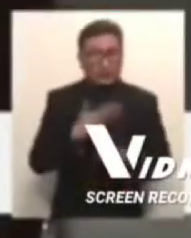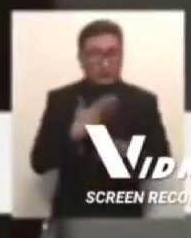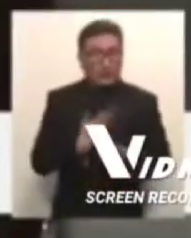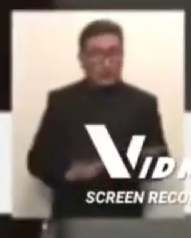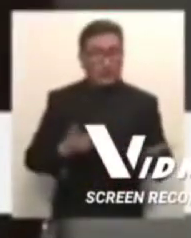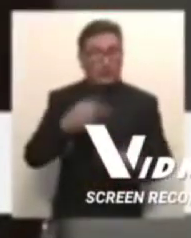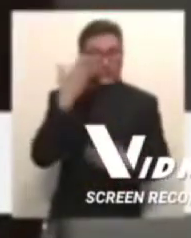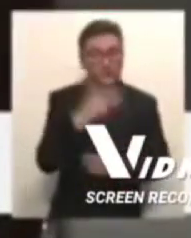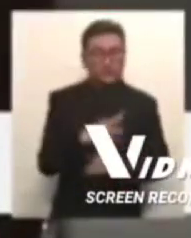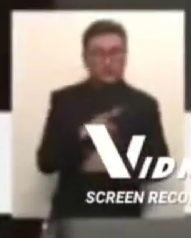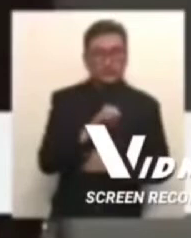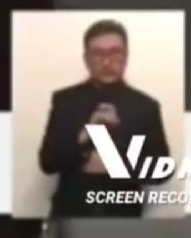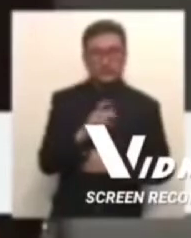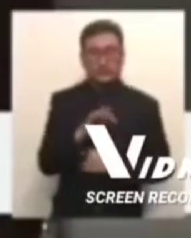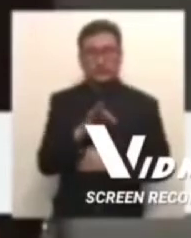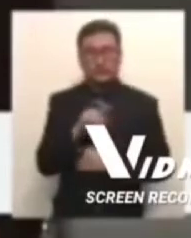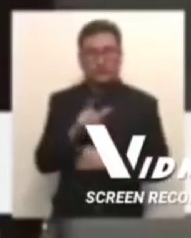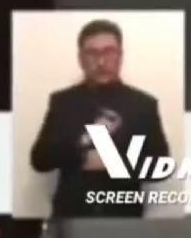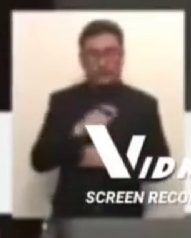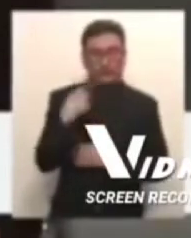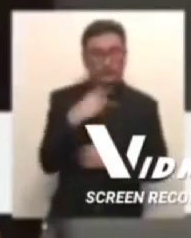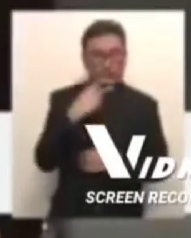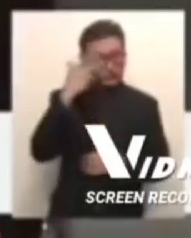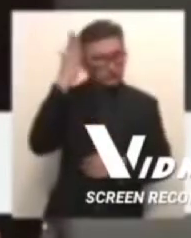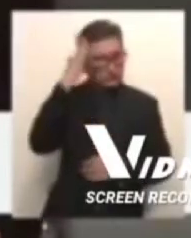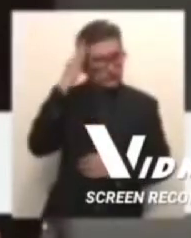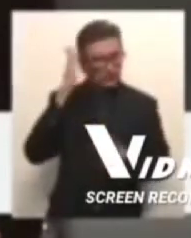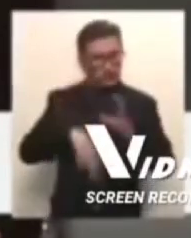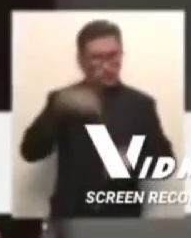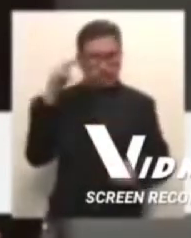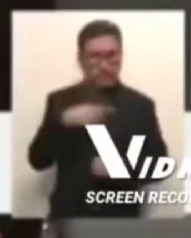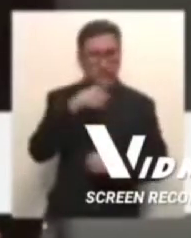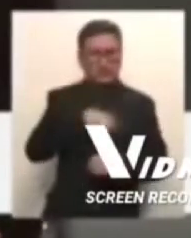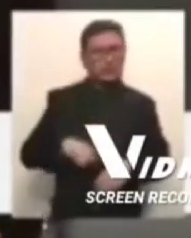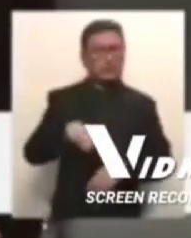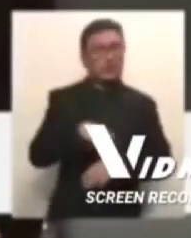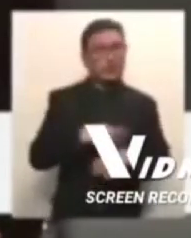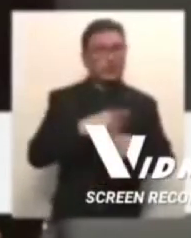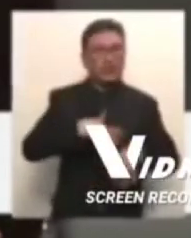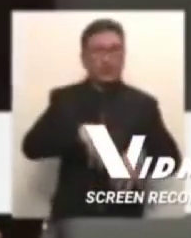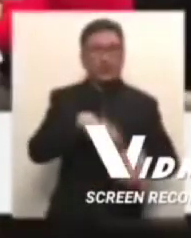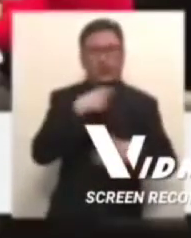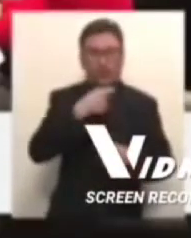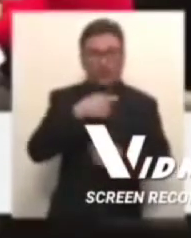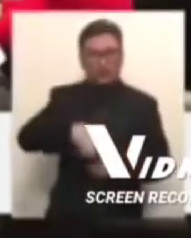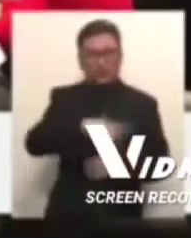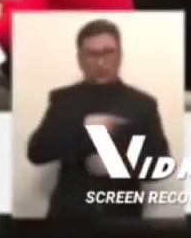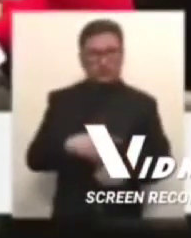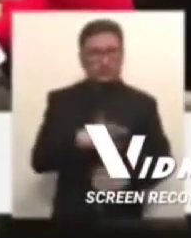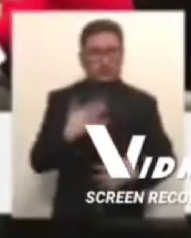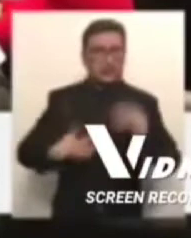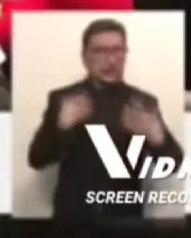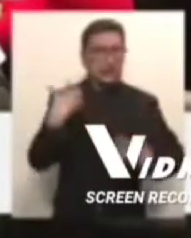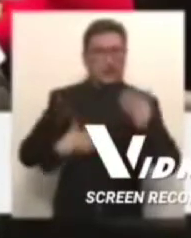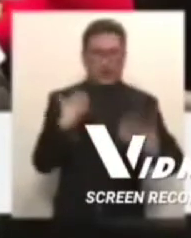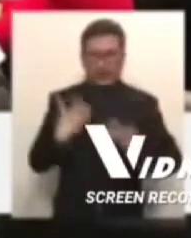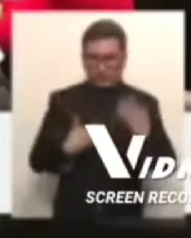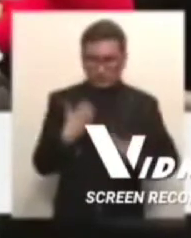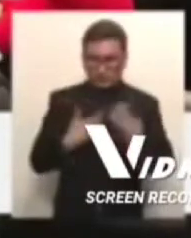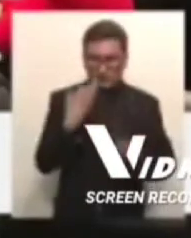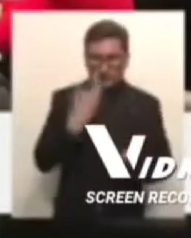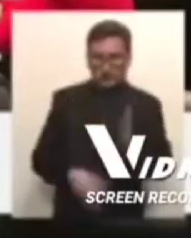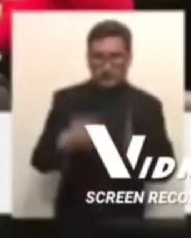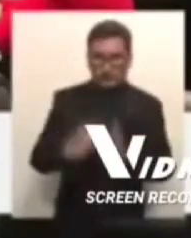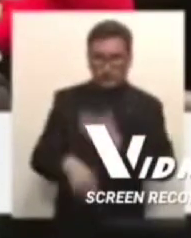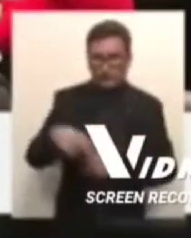cabeza hueca de Vicente Fox en sus filas, lo cual determina el colmo de su desesperación. Ya solo les falta el